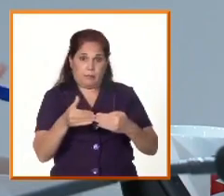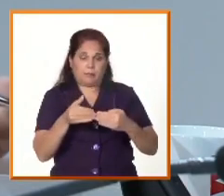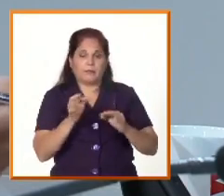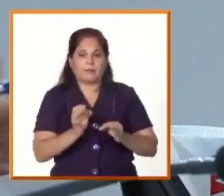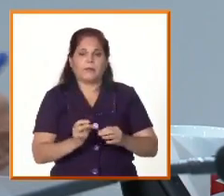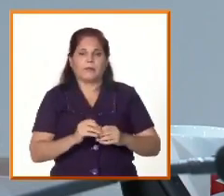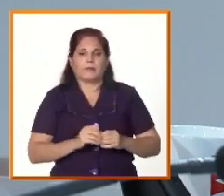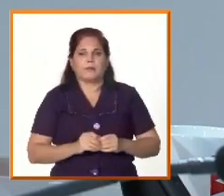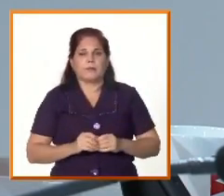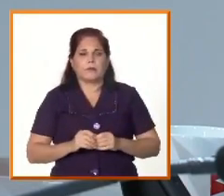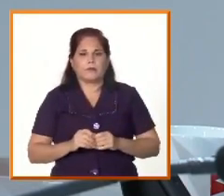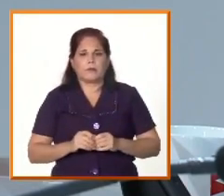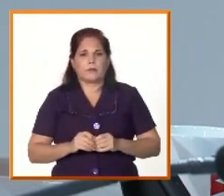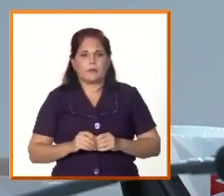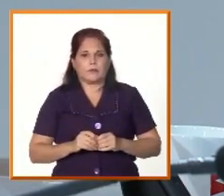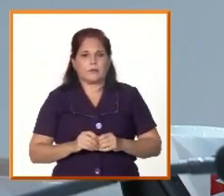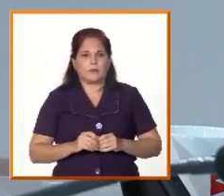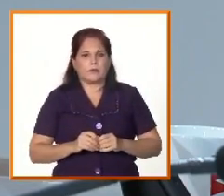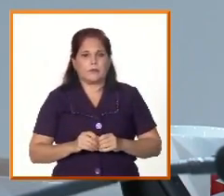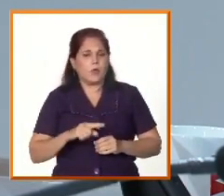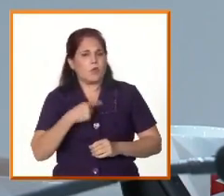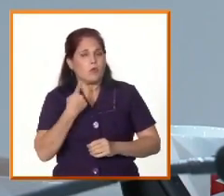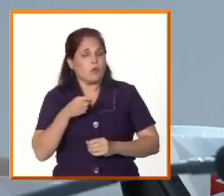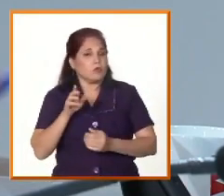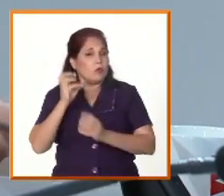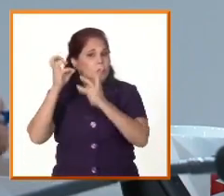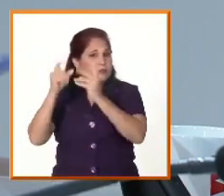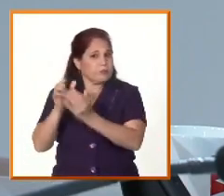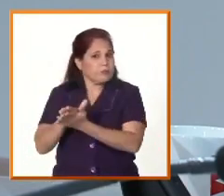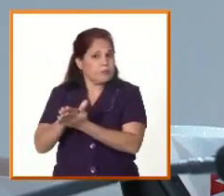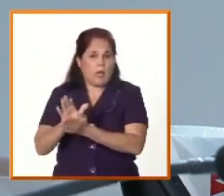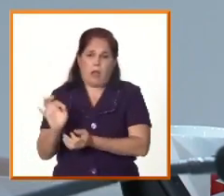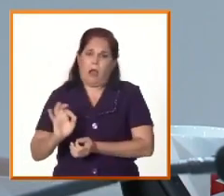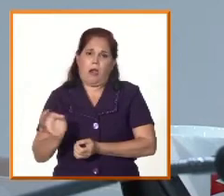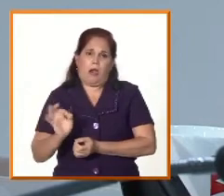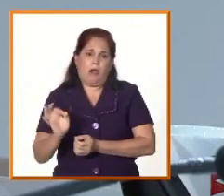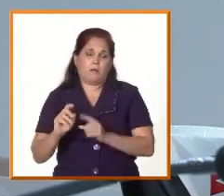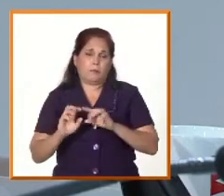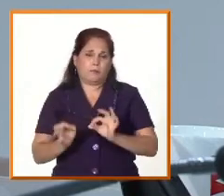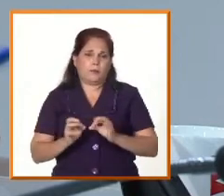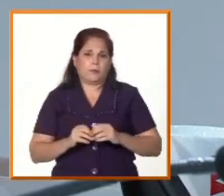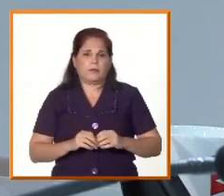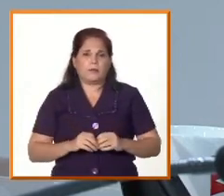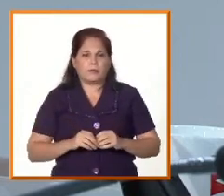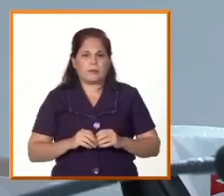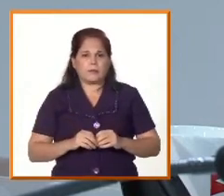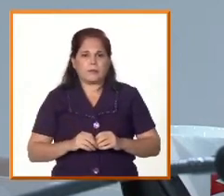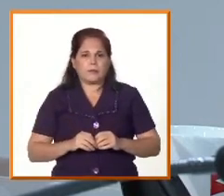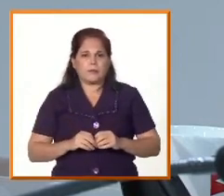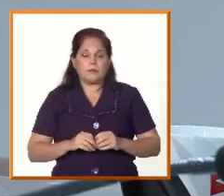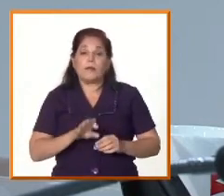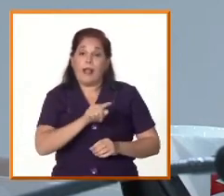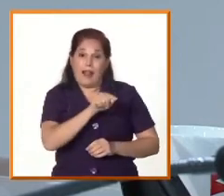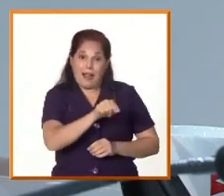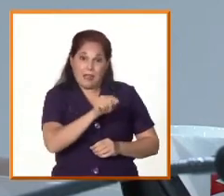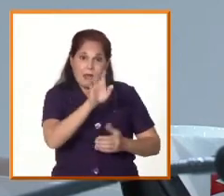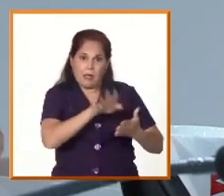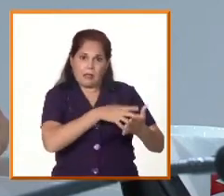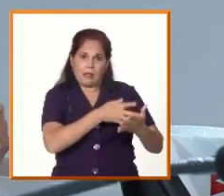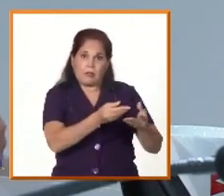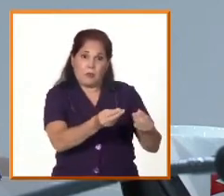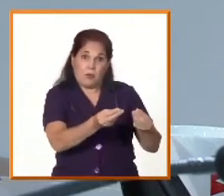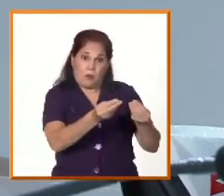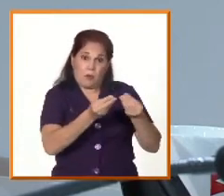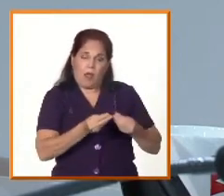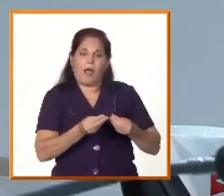estos nuevos por estos actores y que no solo no las teníamos controladas por nuestro sistema estadístico O sea que también ahí tenemos un nivel de captura